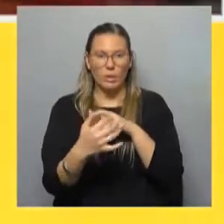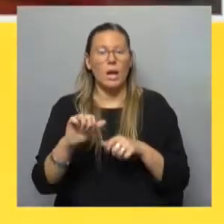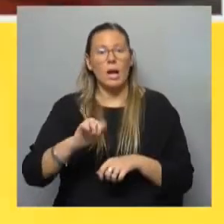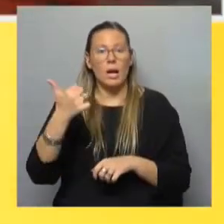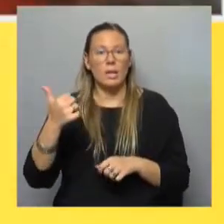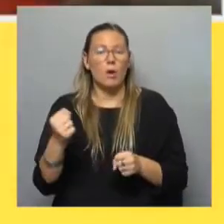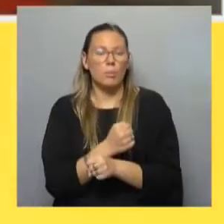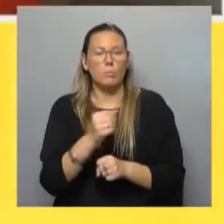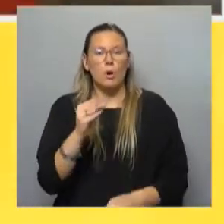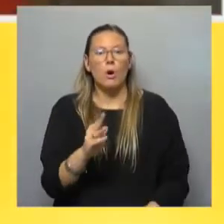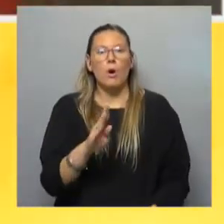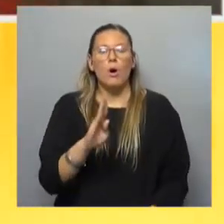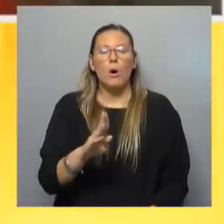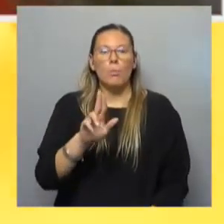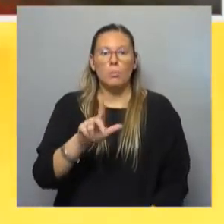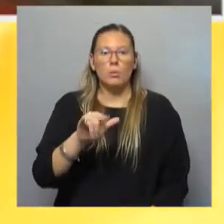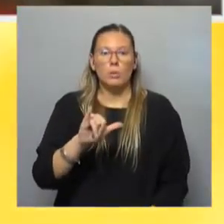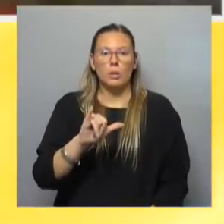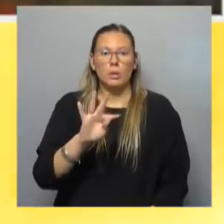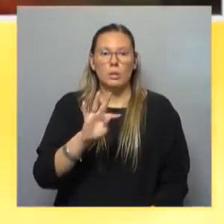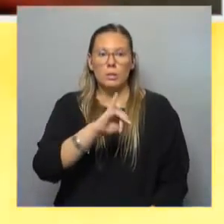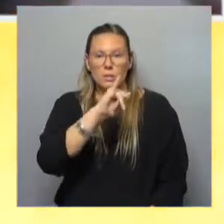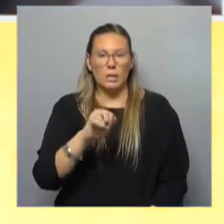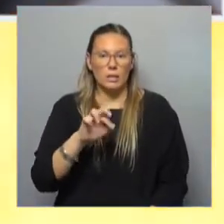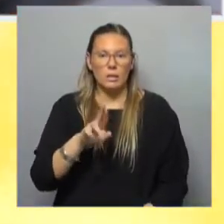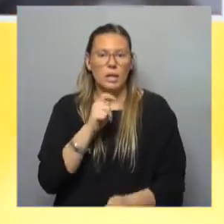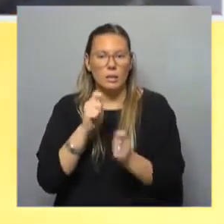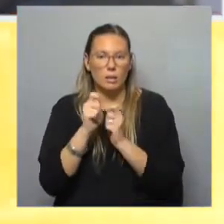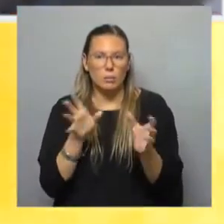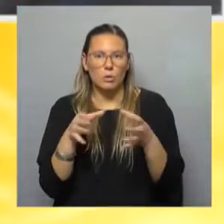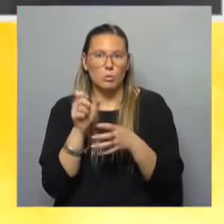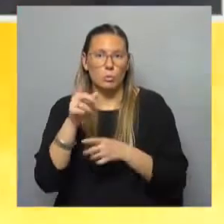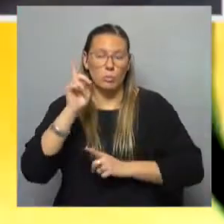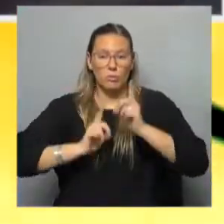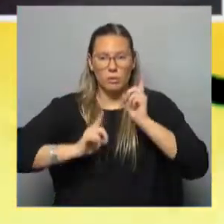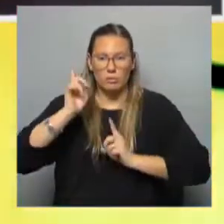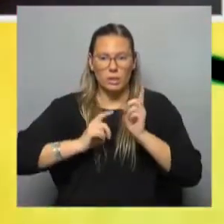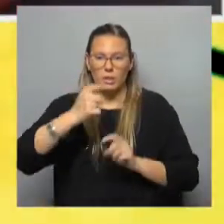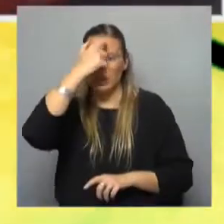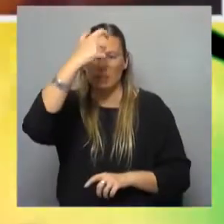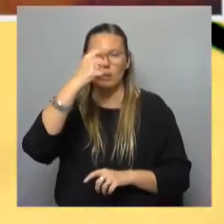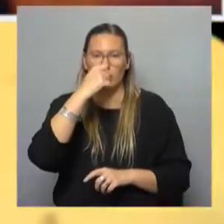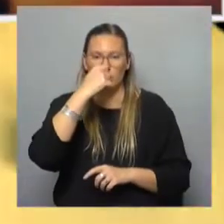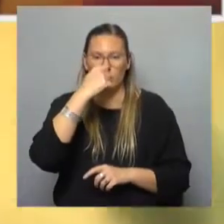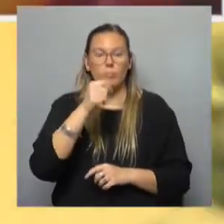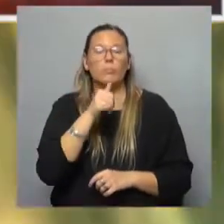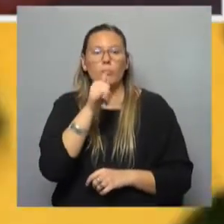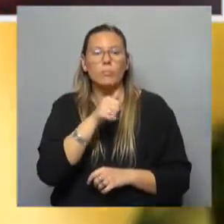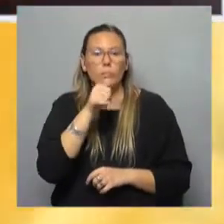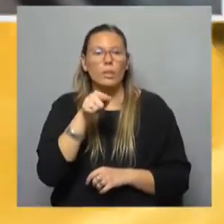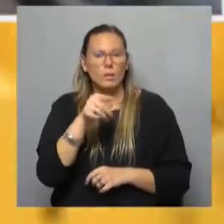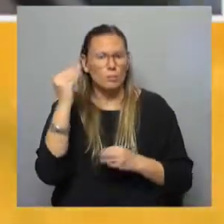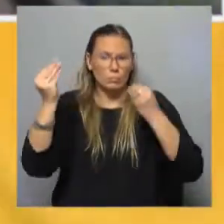Pulitzer. Y bueno, fue conocido también, entrevistado a Omar y su equipo de Facultad de Ciencias. Y bueno, nos hablaba justamente de